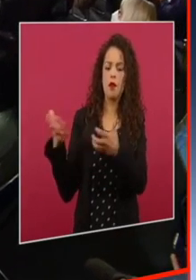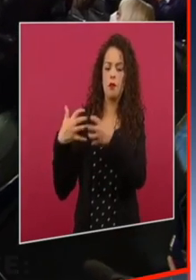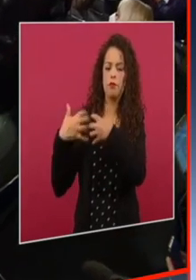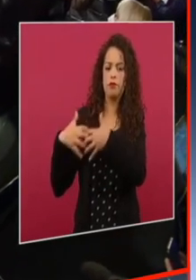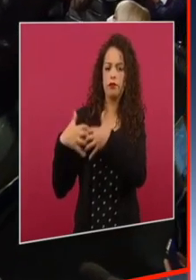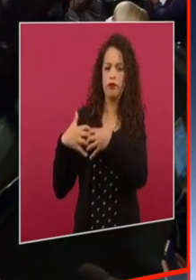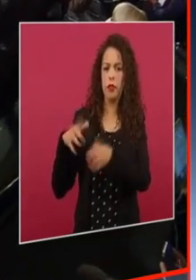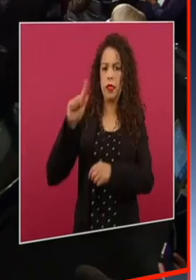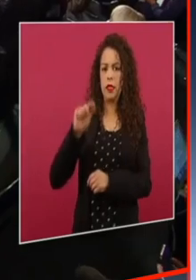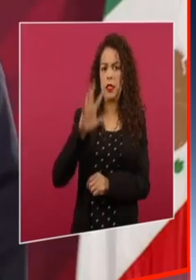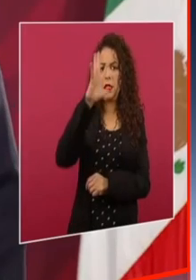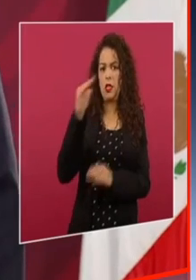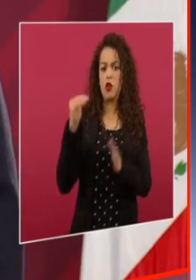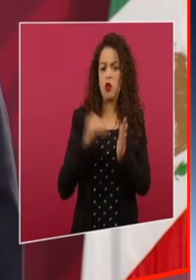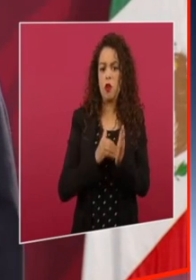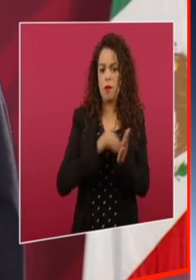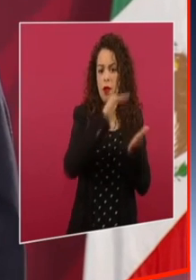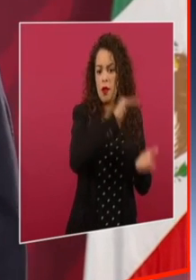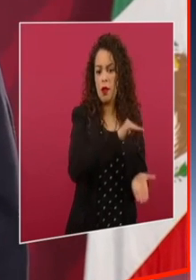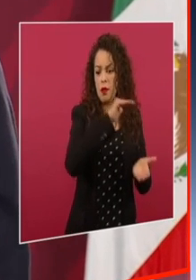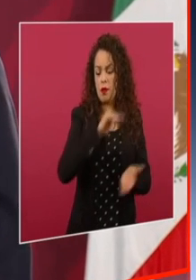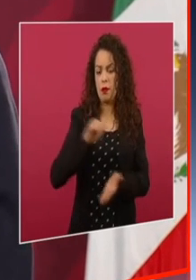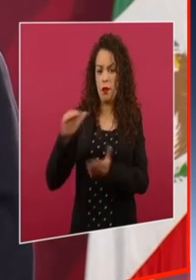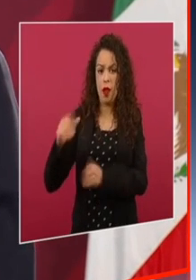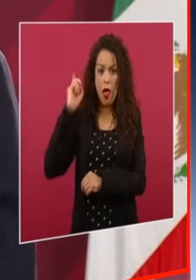75 mil barriles diarios cada una.